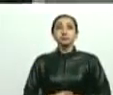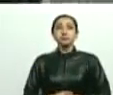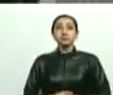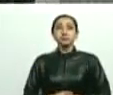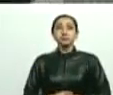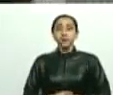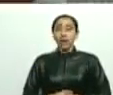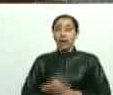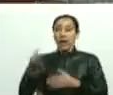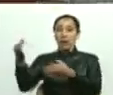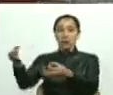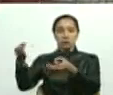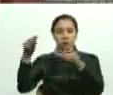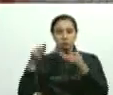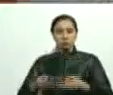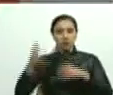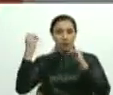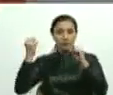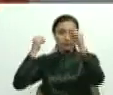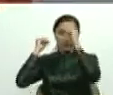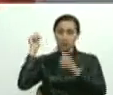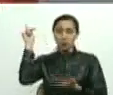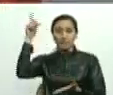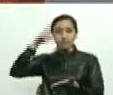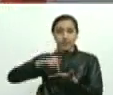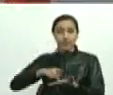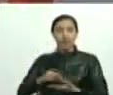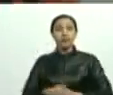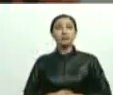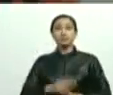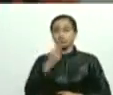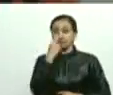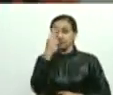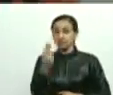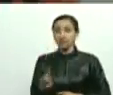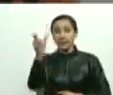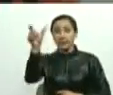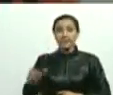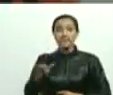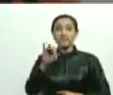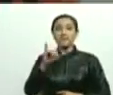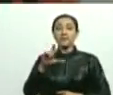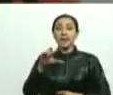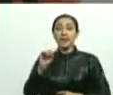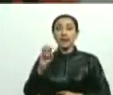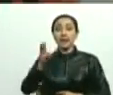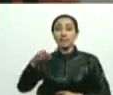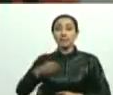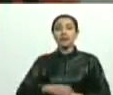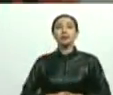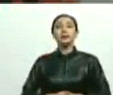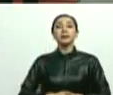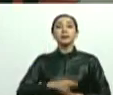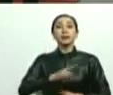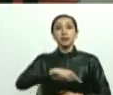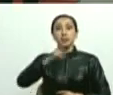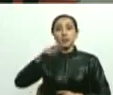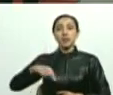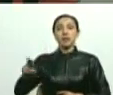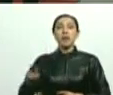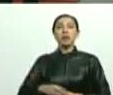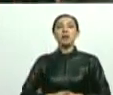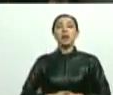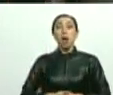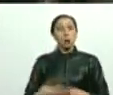Recibí al embajador Philip de Nigeria. Bueno, extraordinario,